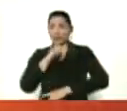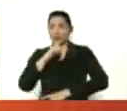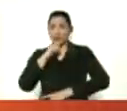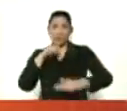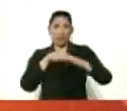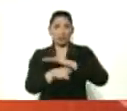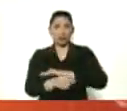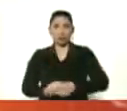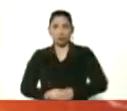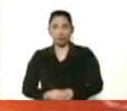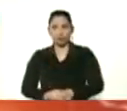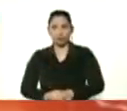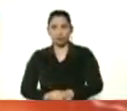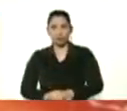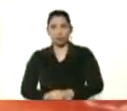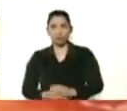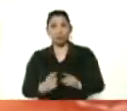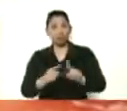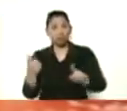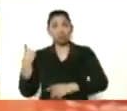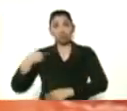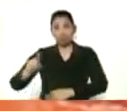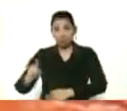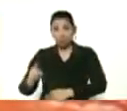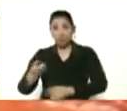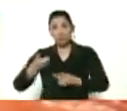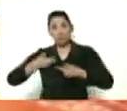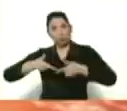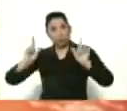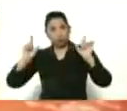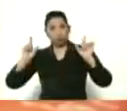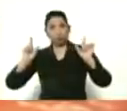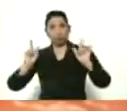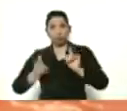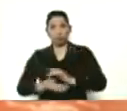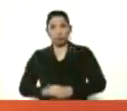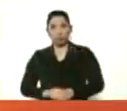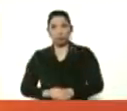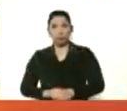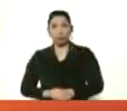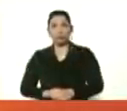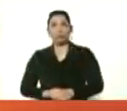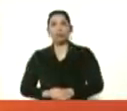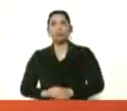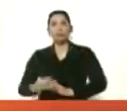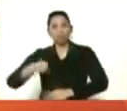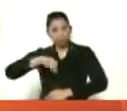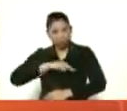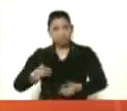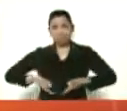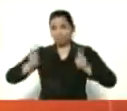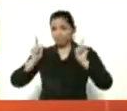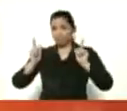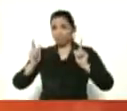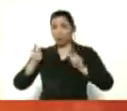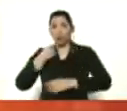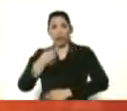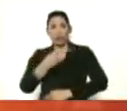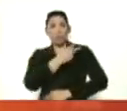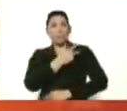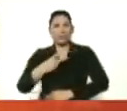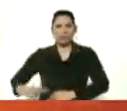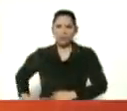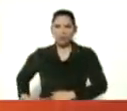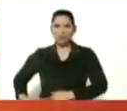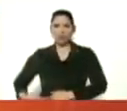es. Pero si tuviéramos la posibilidad, como yo le he dicho a la vicepresidenta, traigamos millones de guantes.